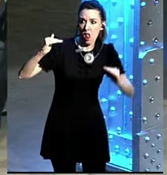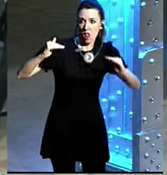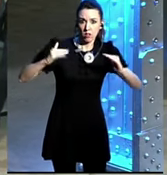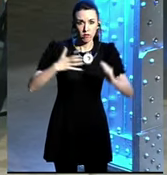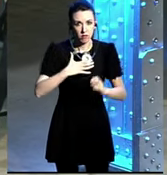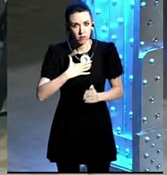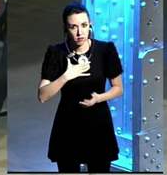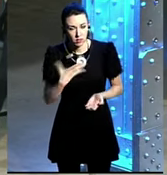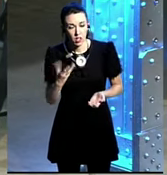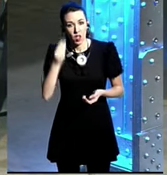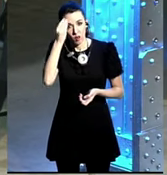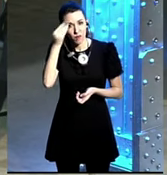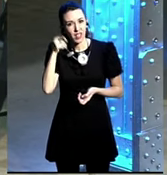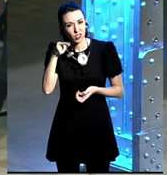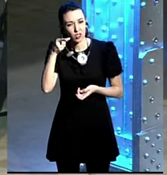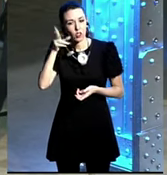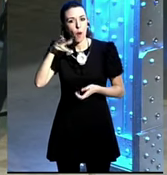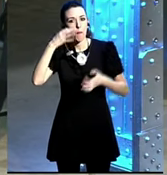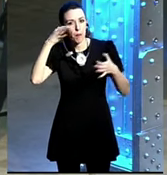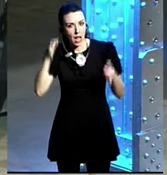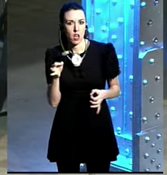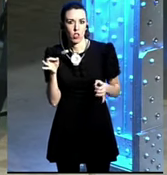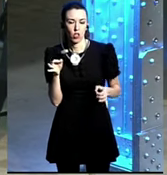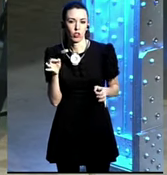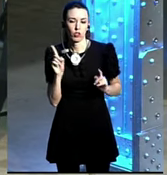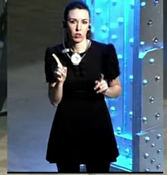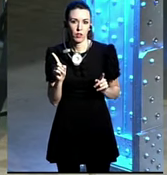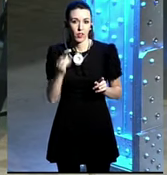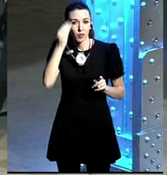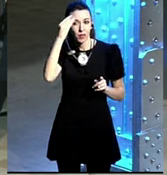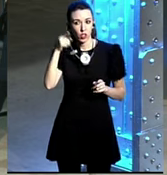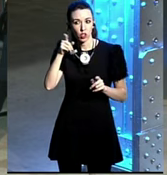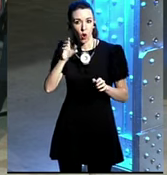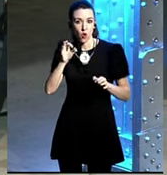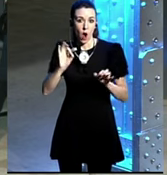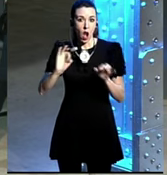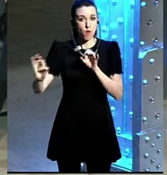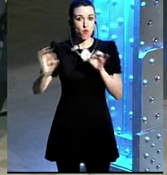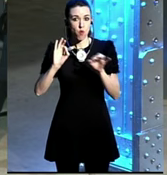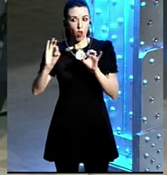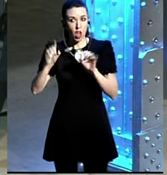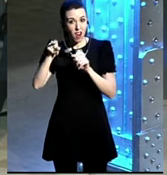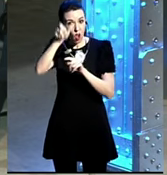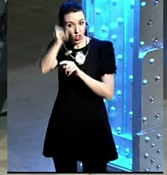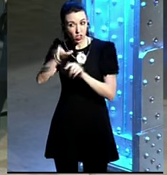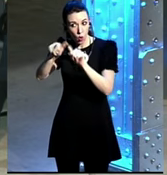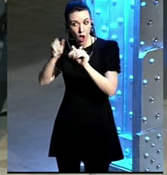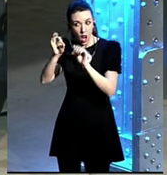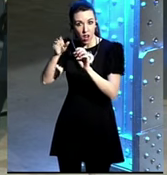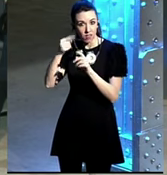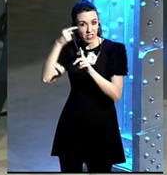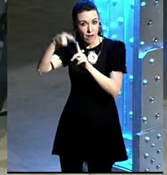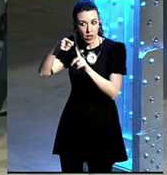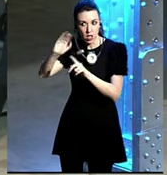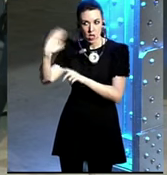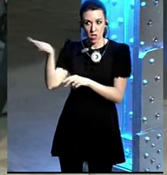nivel. Creo que eso es muy peligroso. Creo que estos supermodelos son muy dañinos con los